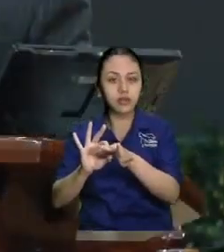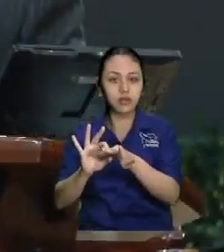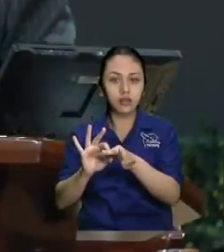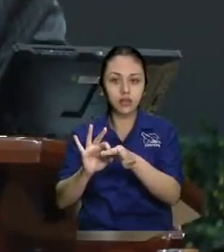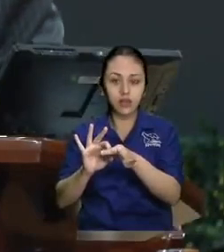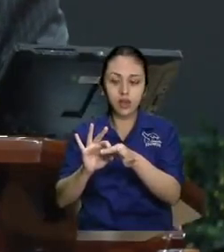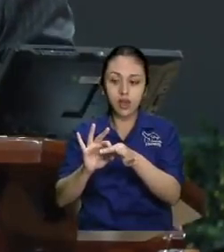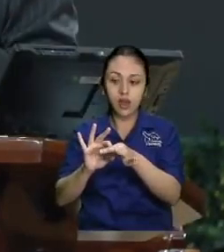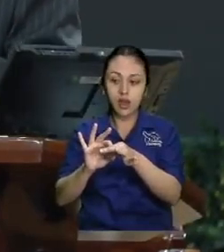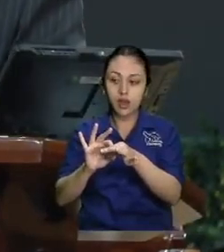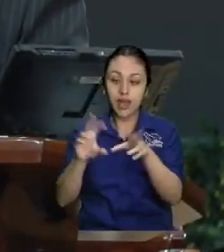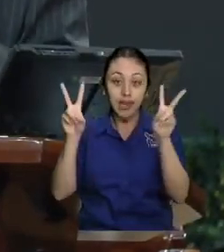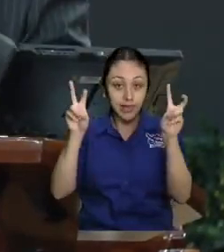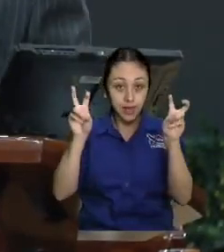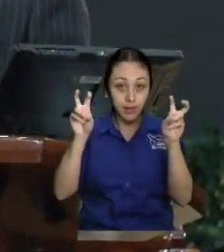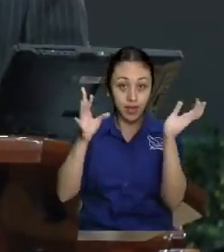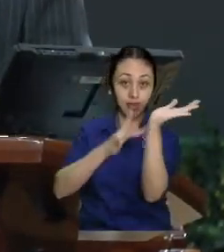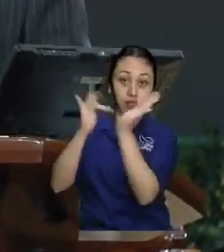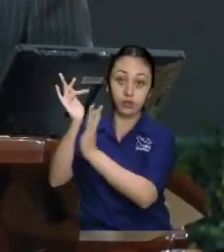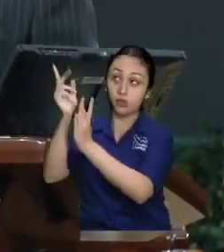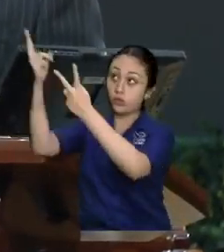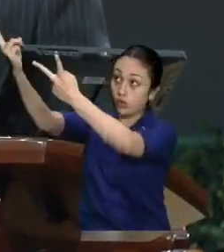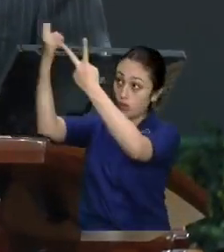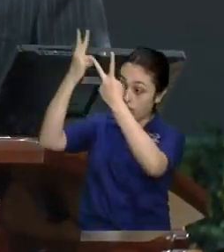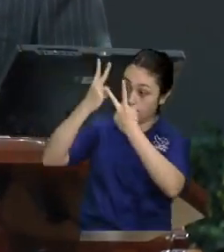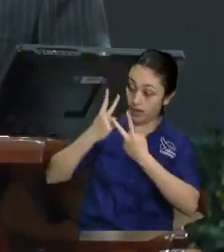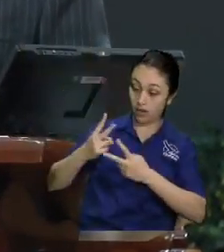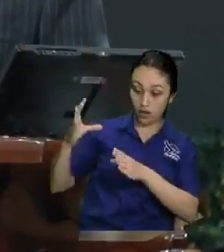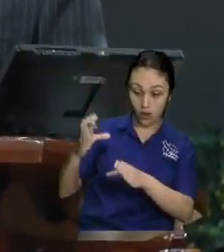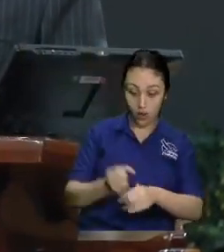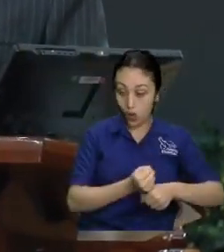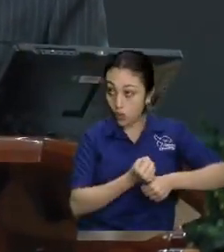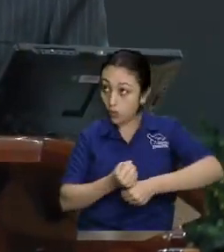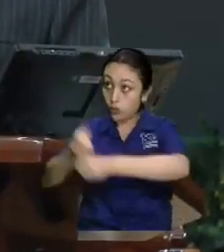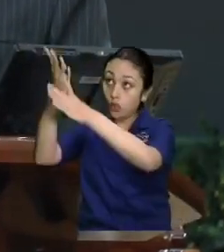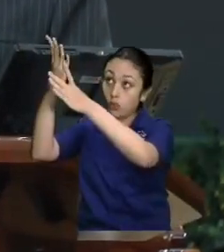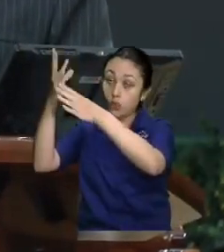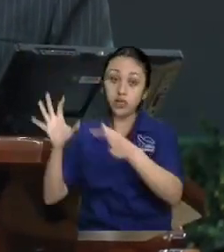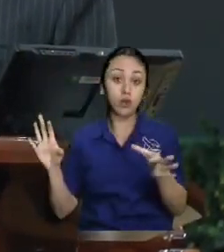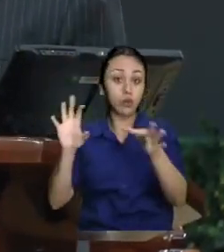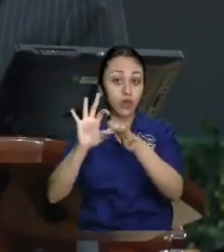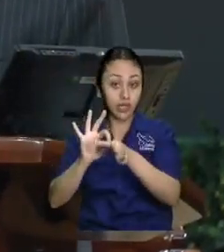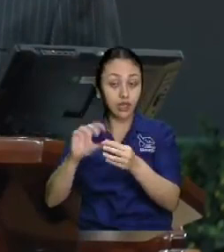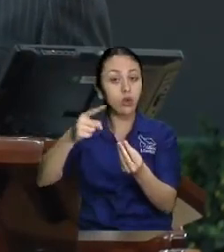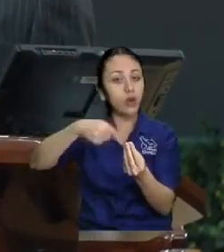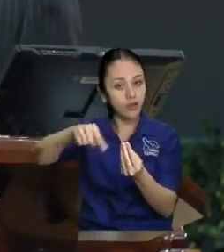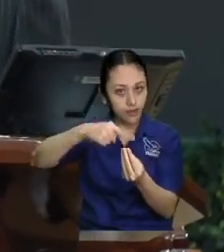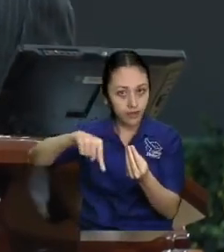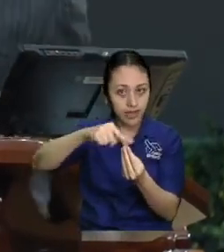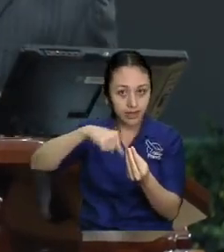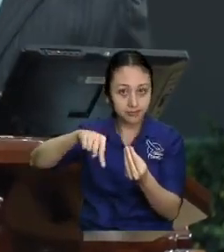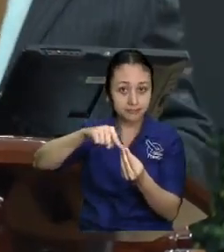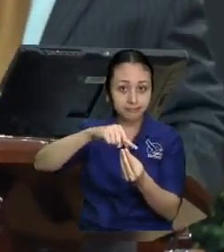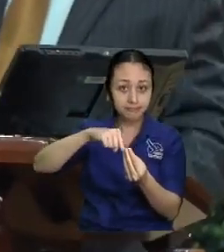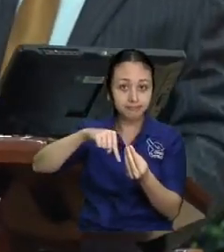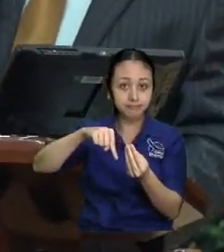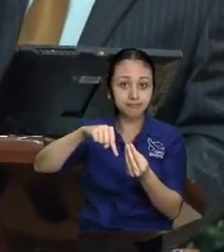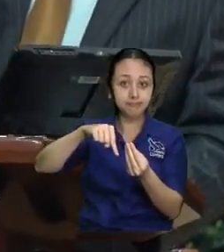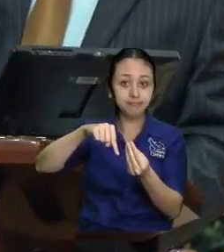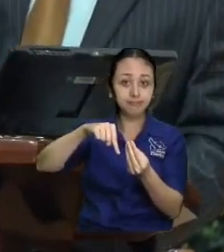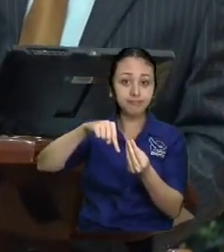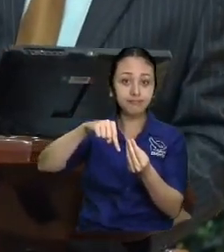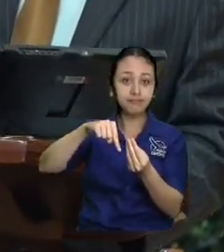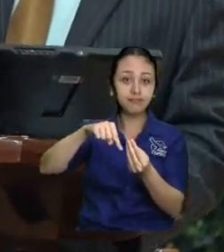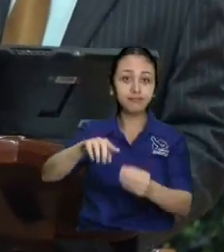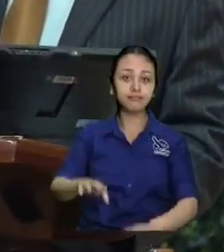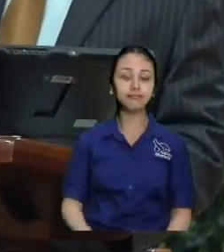de la parucía, están muy vinculadas con la familia. Entonces, pero ¿no encontraron el testimonio,